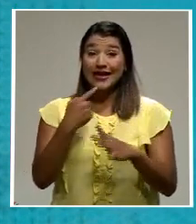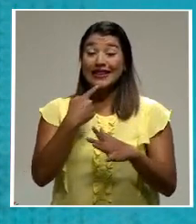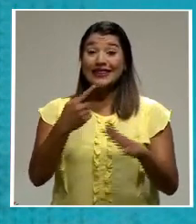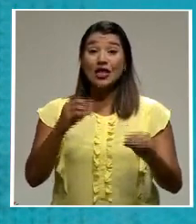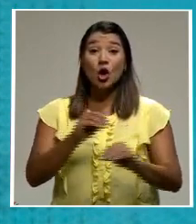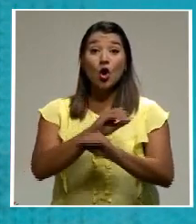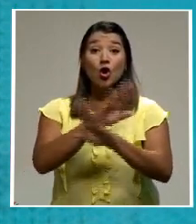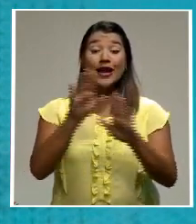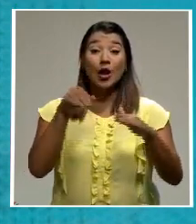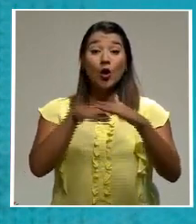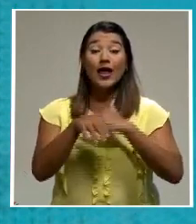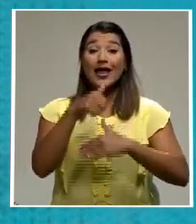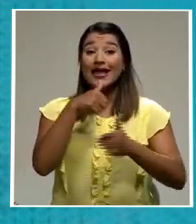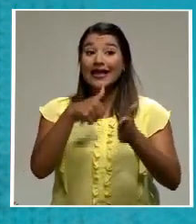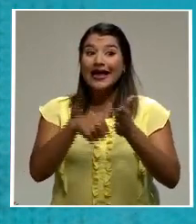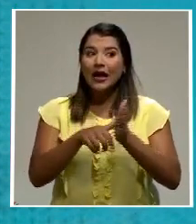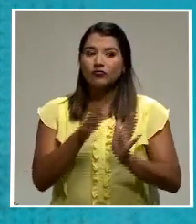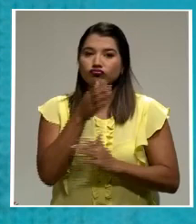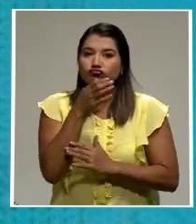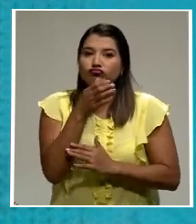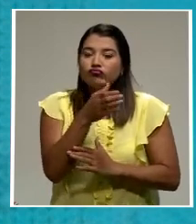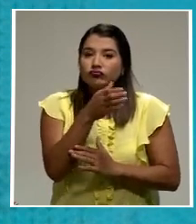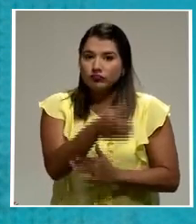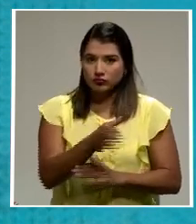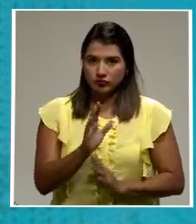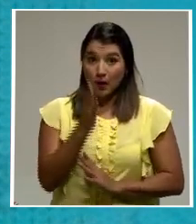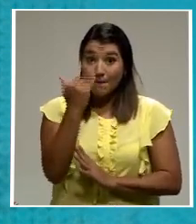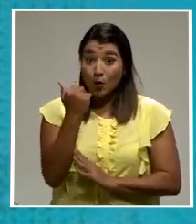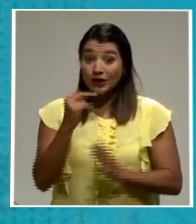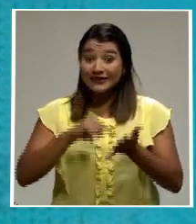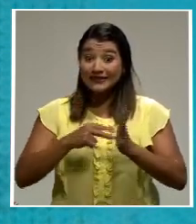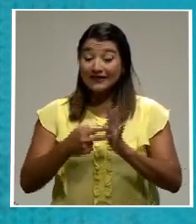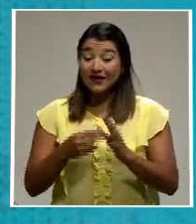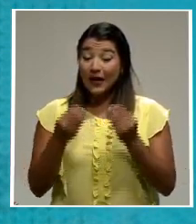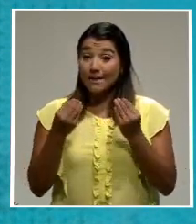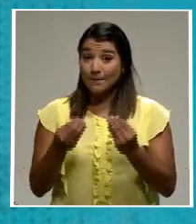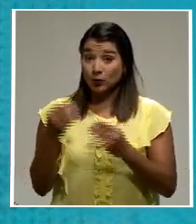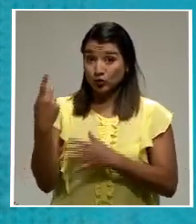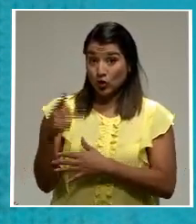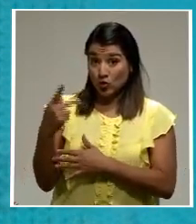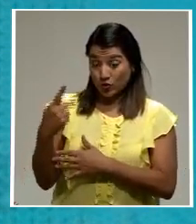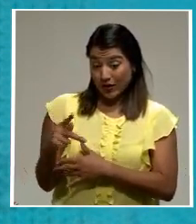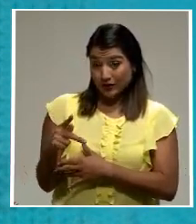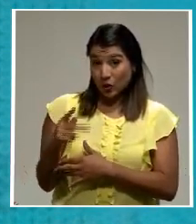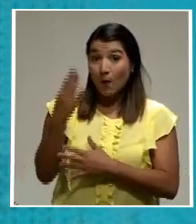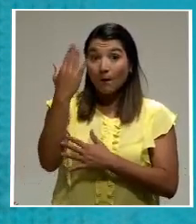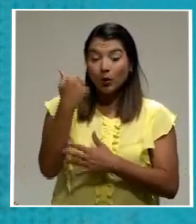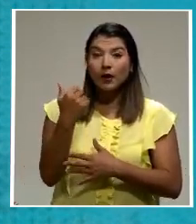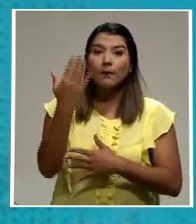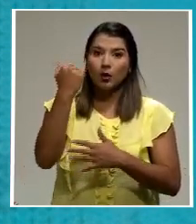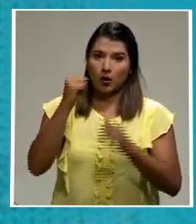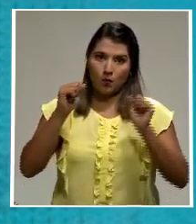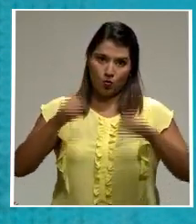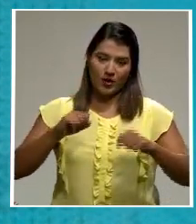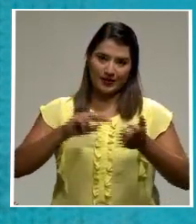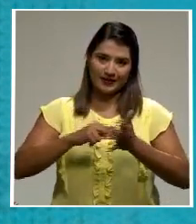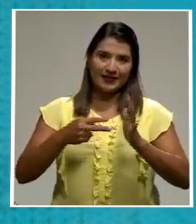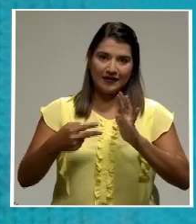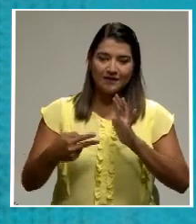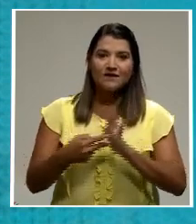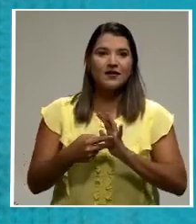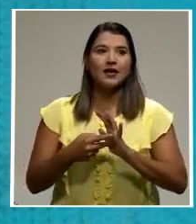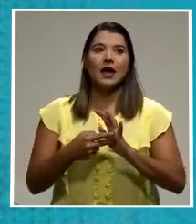es una consideración, es que eso sería sumamente perjudicial porque podría someter al país a un